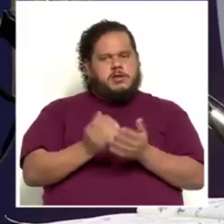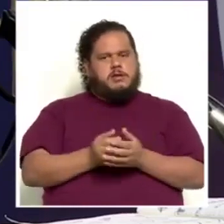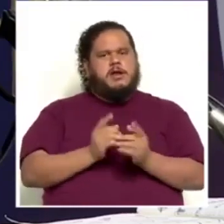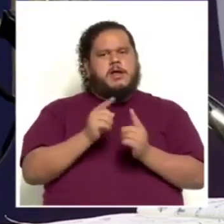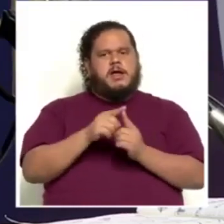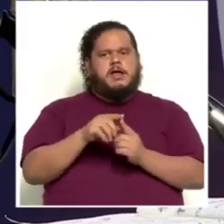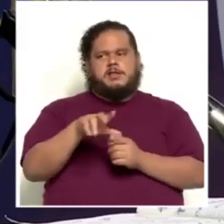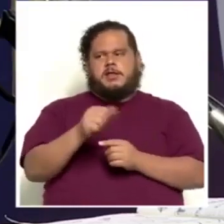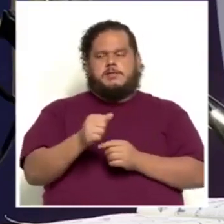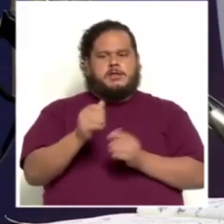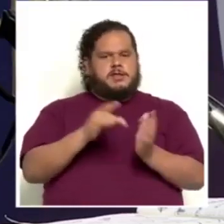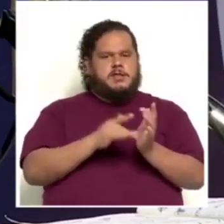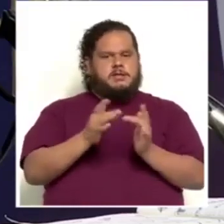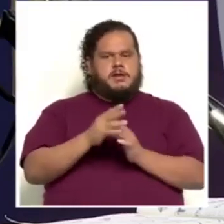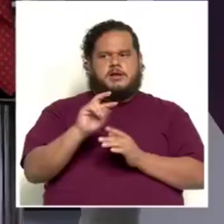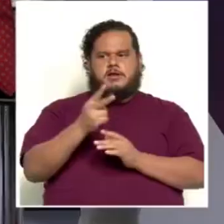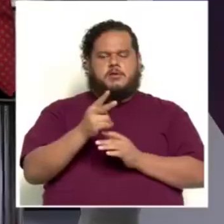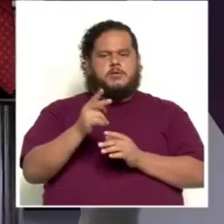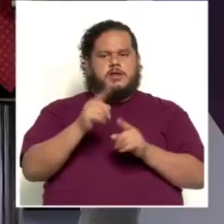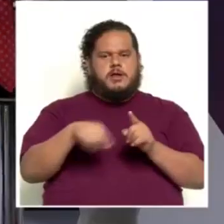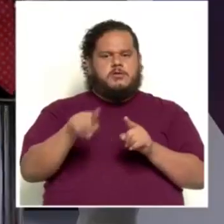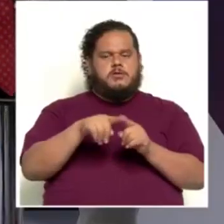el mes de abril en la segunda ronda electoral.